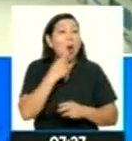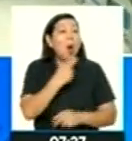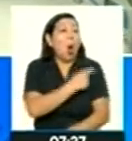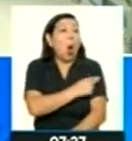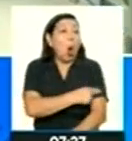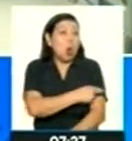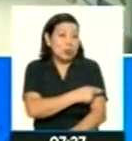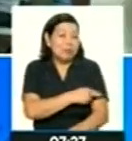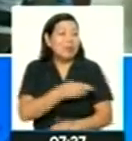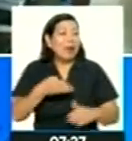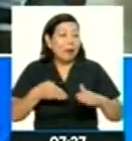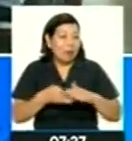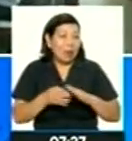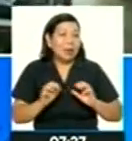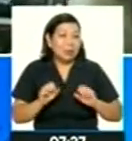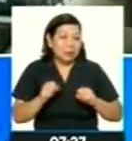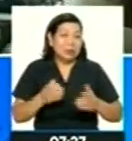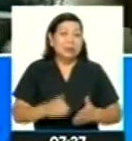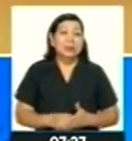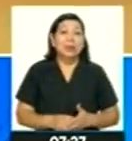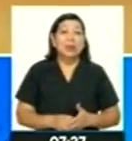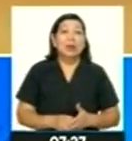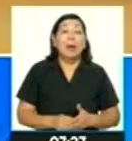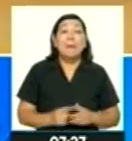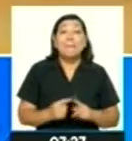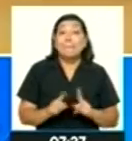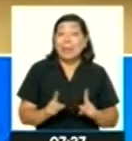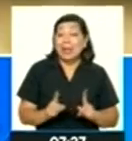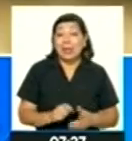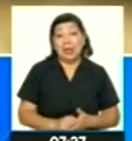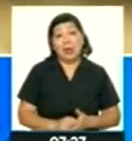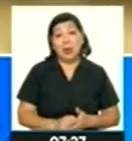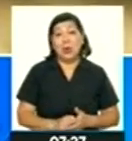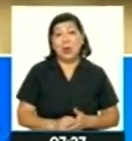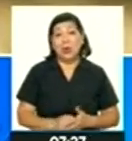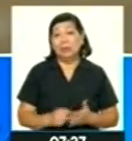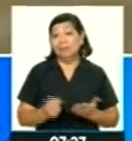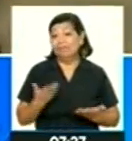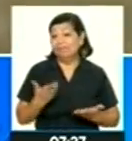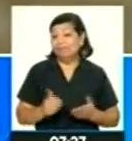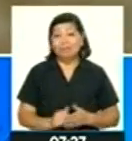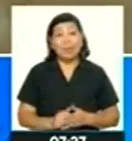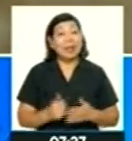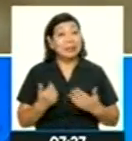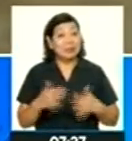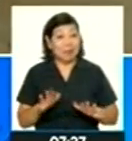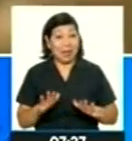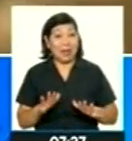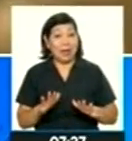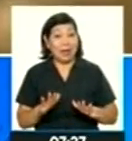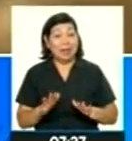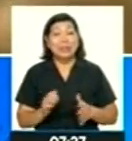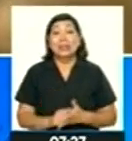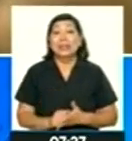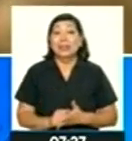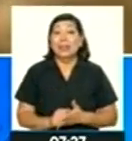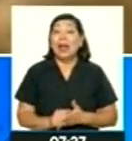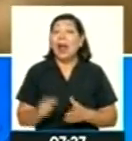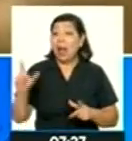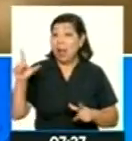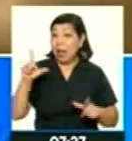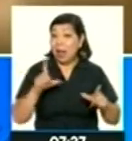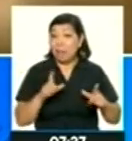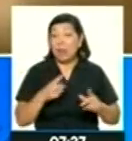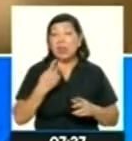los hospitales donde hay casos de dengue. Por otro lado, ya se tenía implementado los laboratorios para